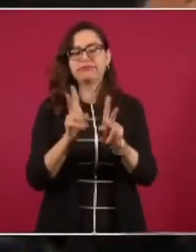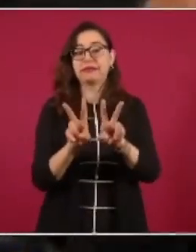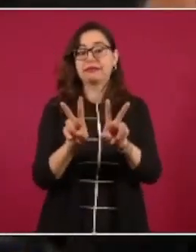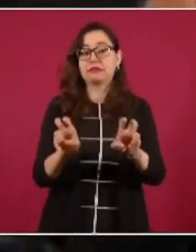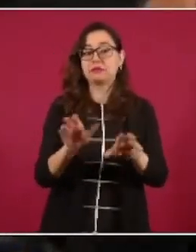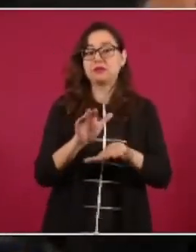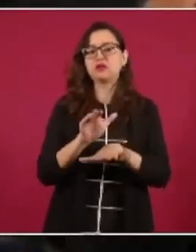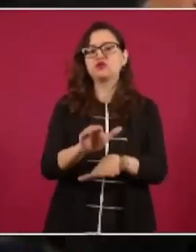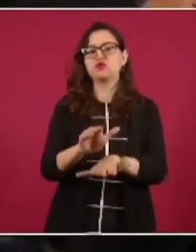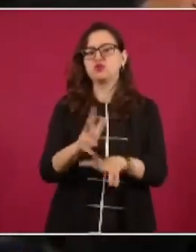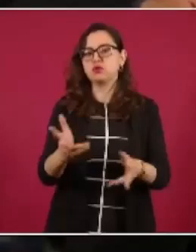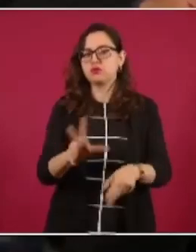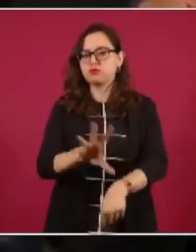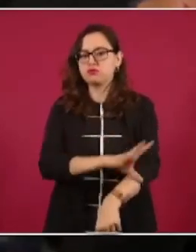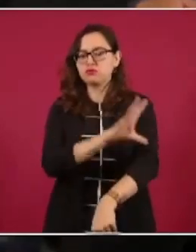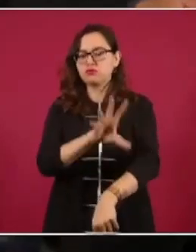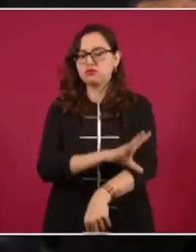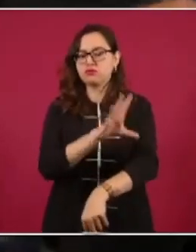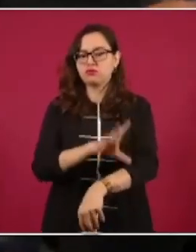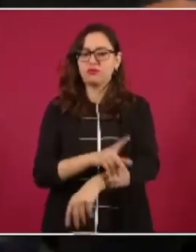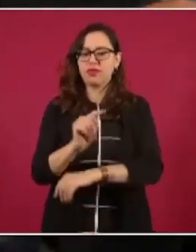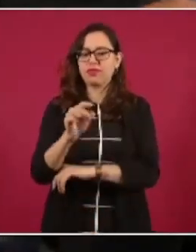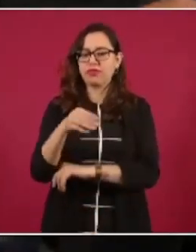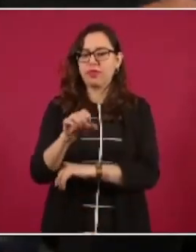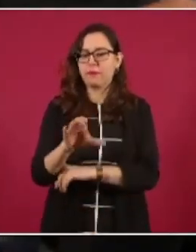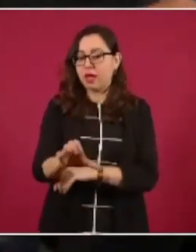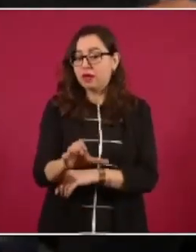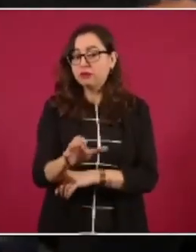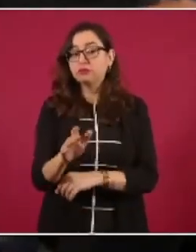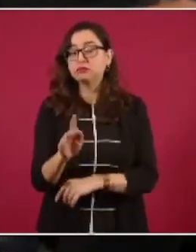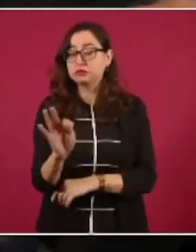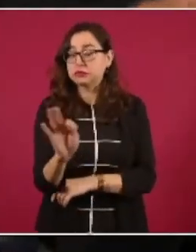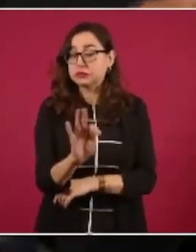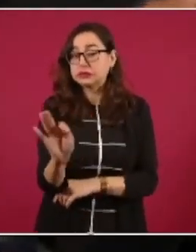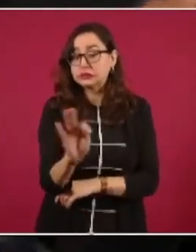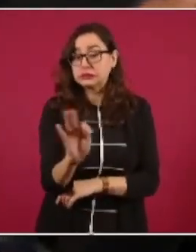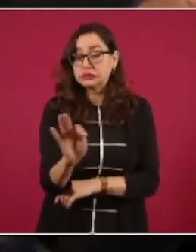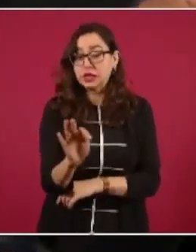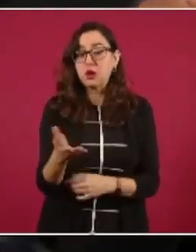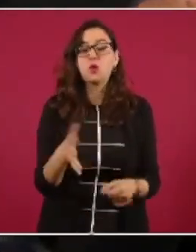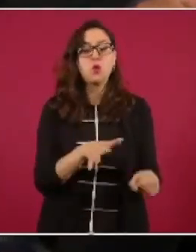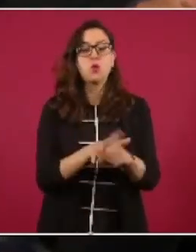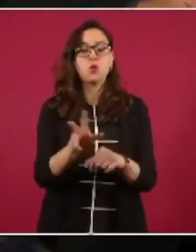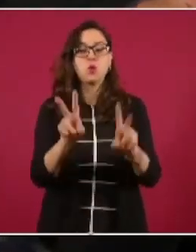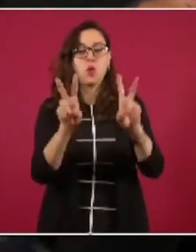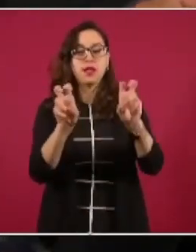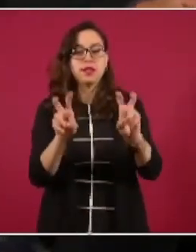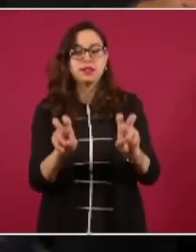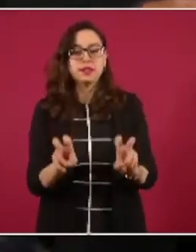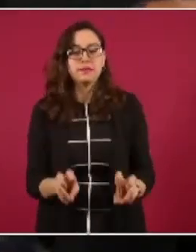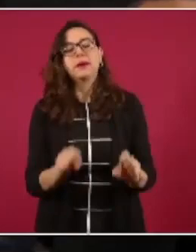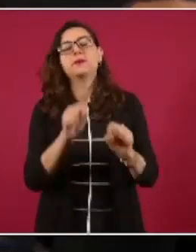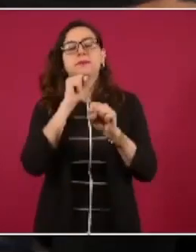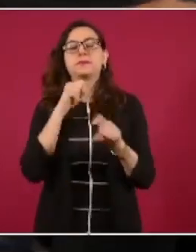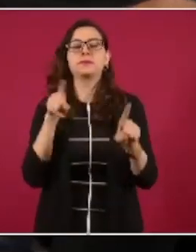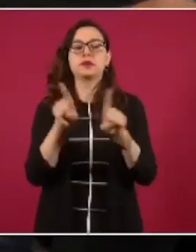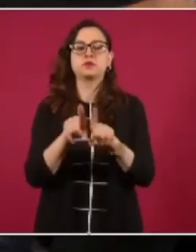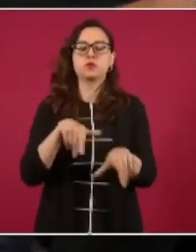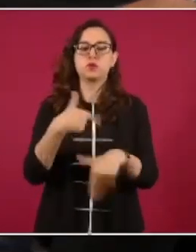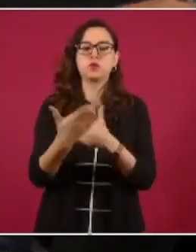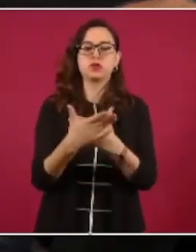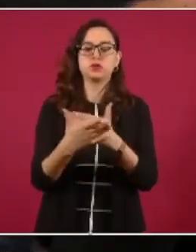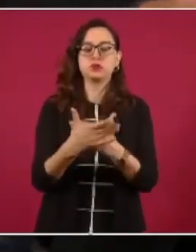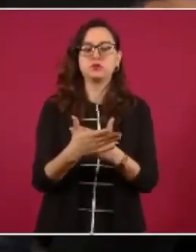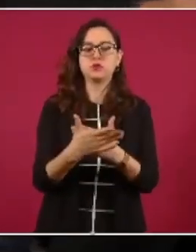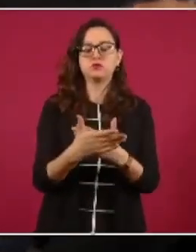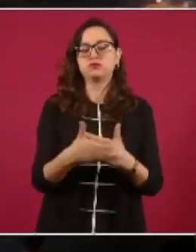cuestión electroenergética del T-MEC. Y también si nos puede hablar de la agenda que va a tener el próximo fin de